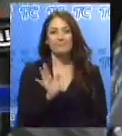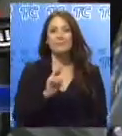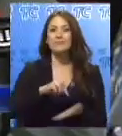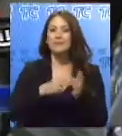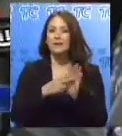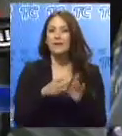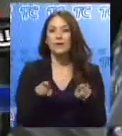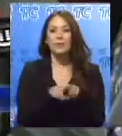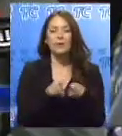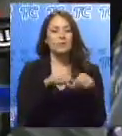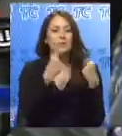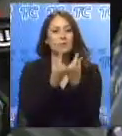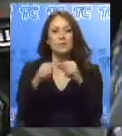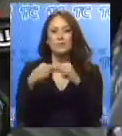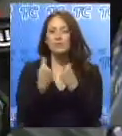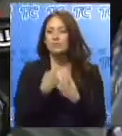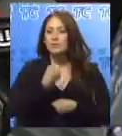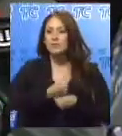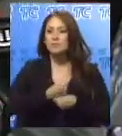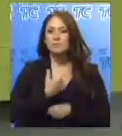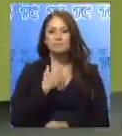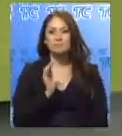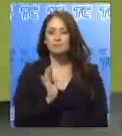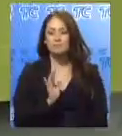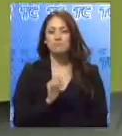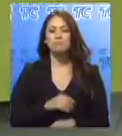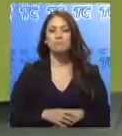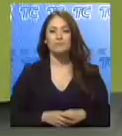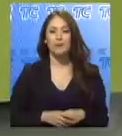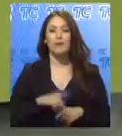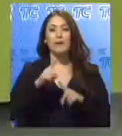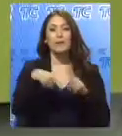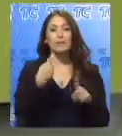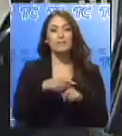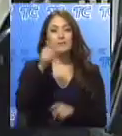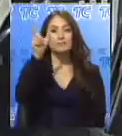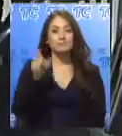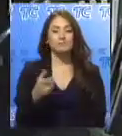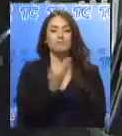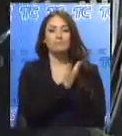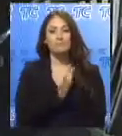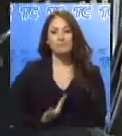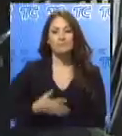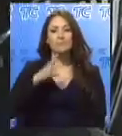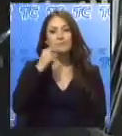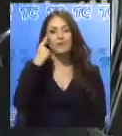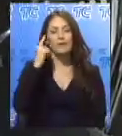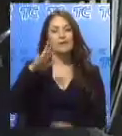enfrentar entre trabajadores y trabajadoras. El presidente de la República, Rafael Correa, llegará a la